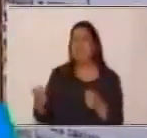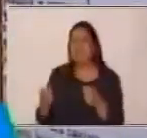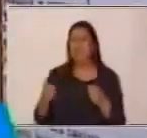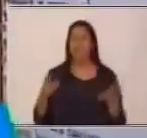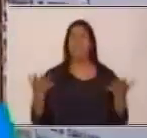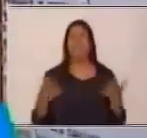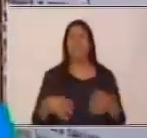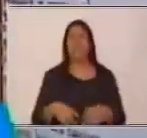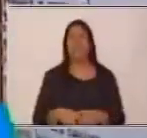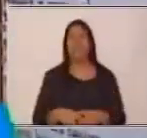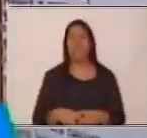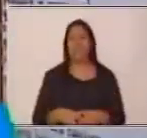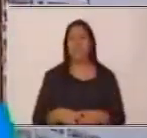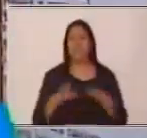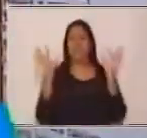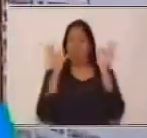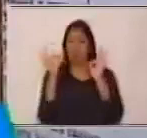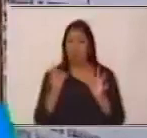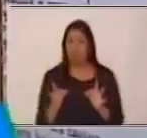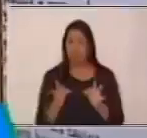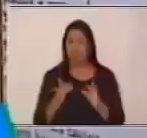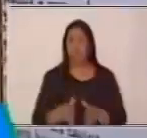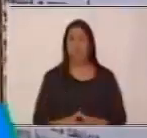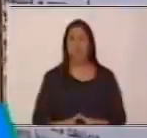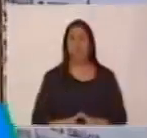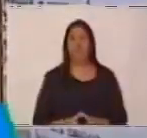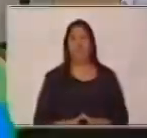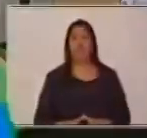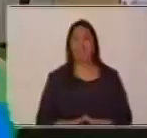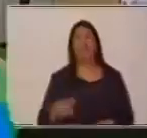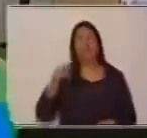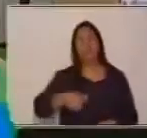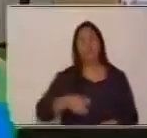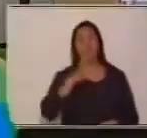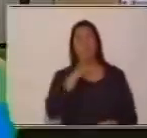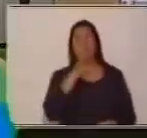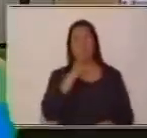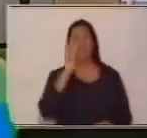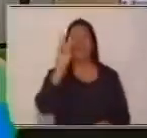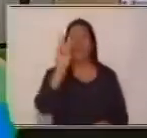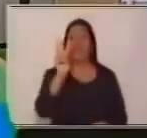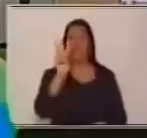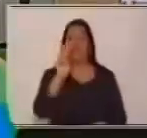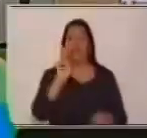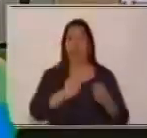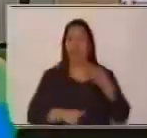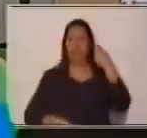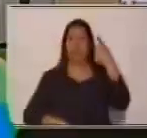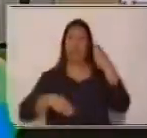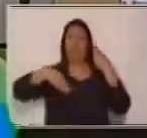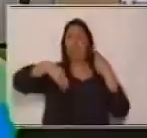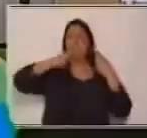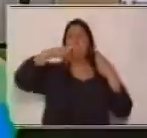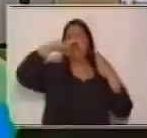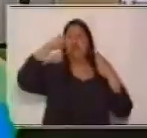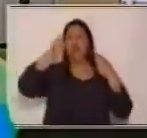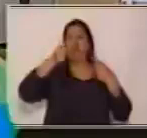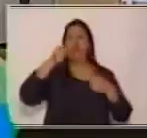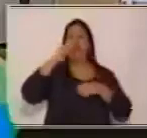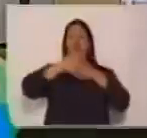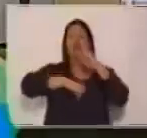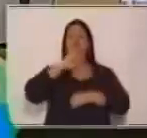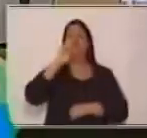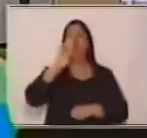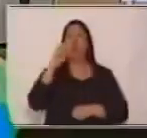o imágenes. Entonces, vamos a hablar hoy de 3, la metáfora, la comparación y la